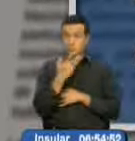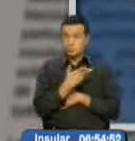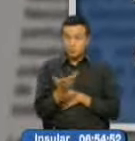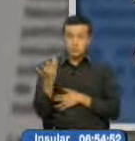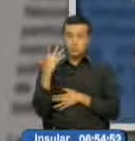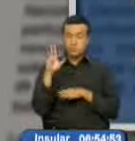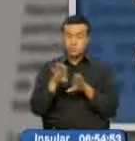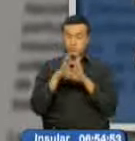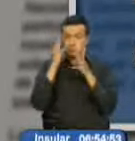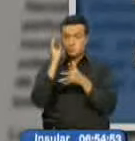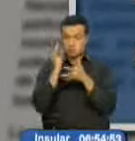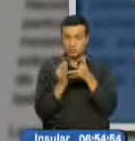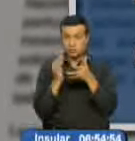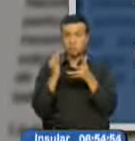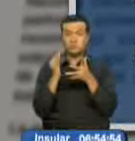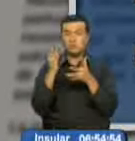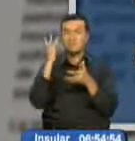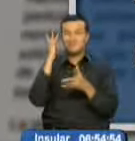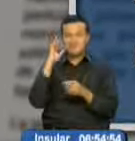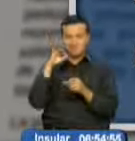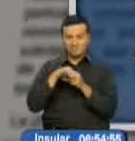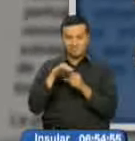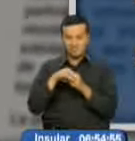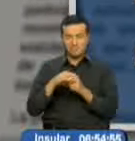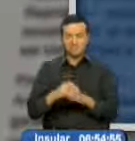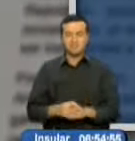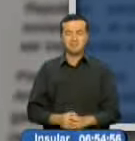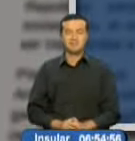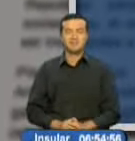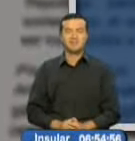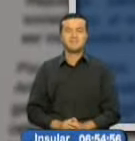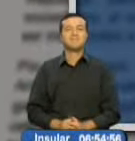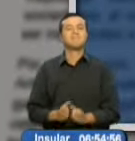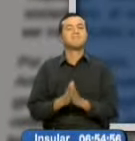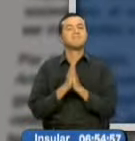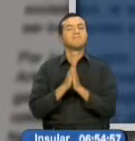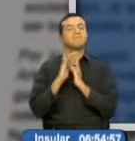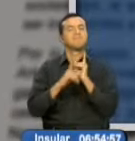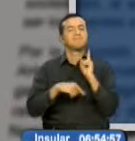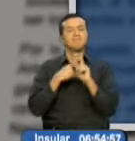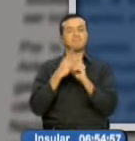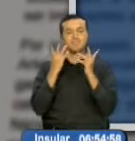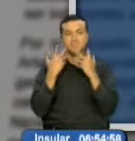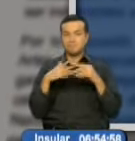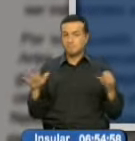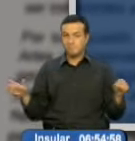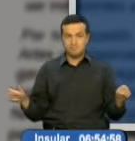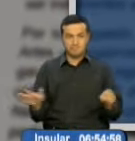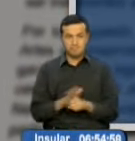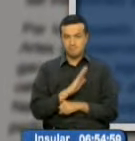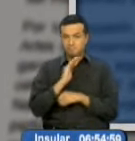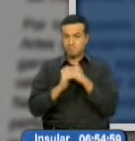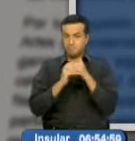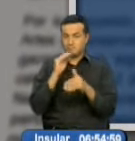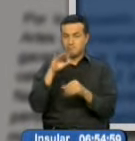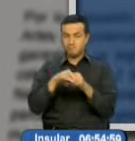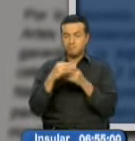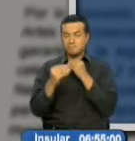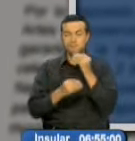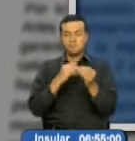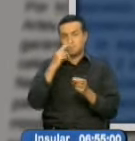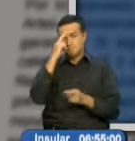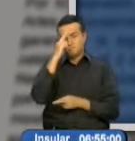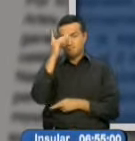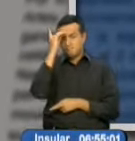políticos que participaron en la contienda electoral. Y piden además que una vez finalizado este proceso, se respete